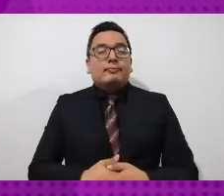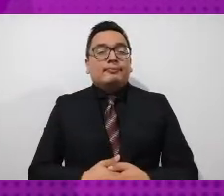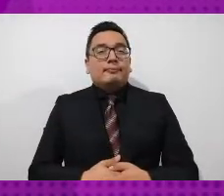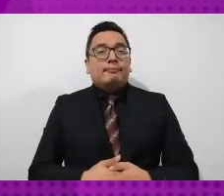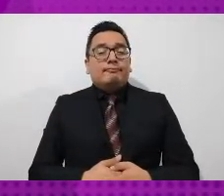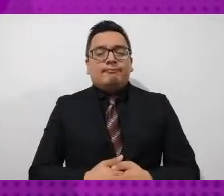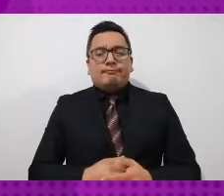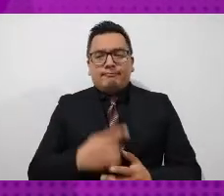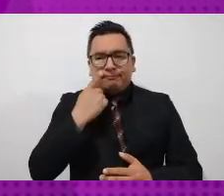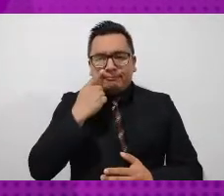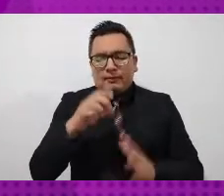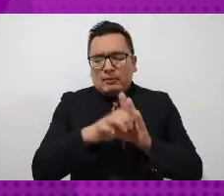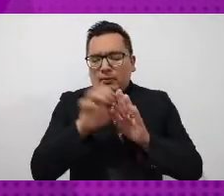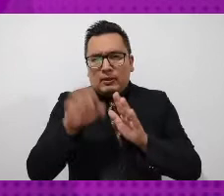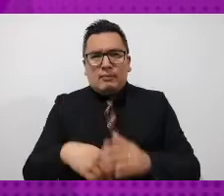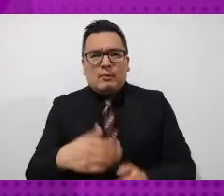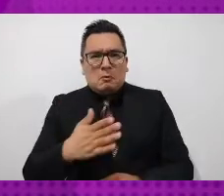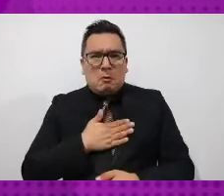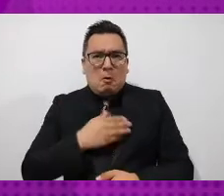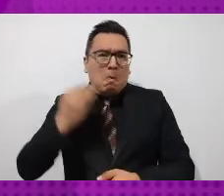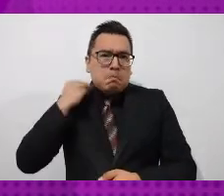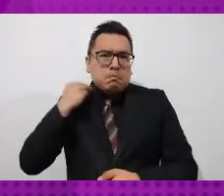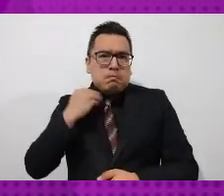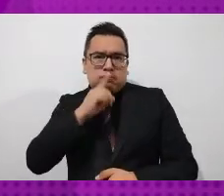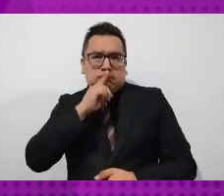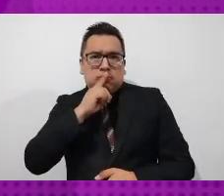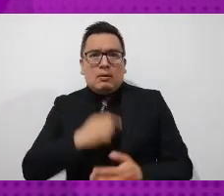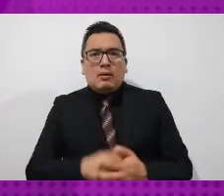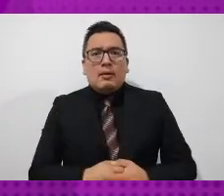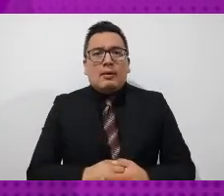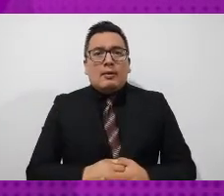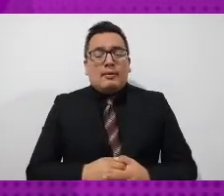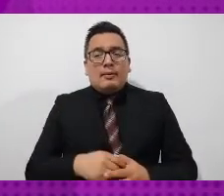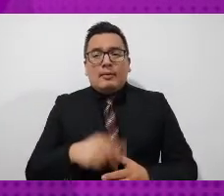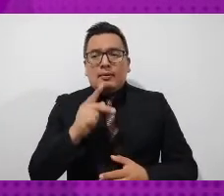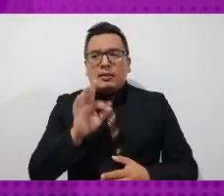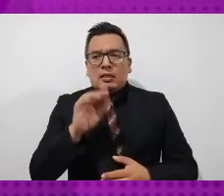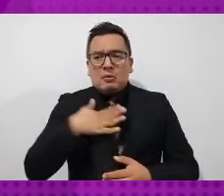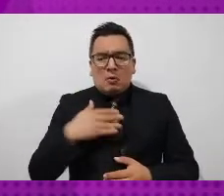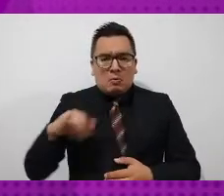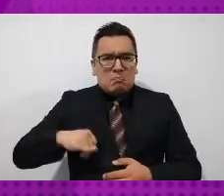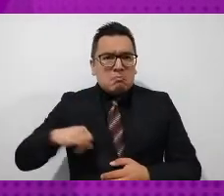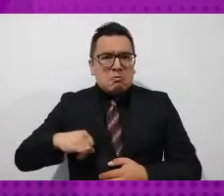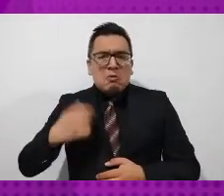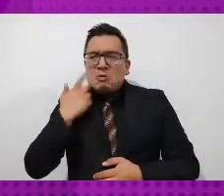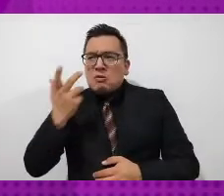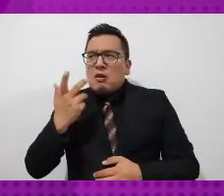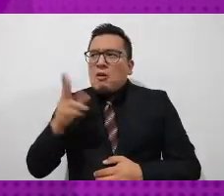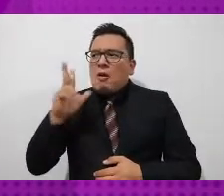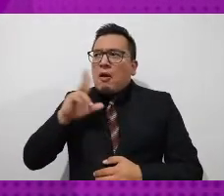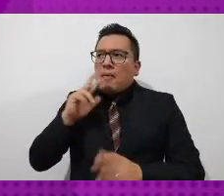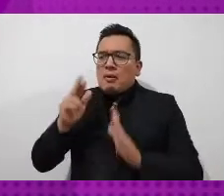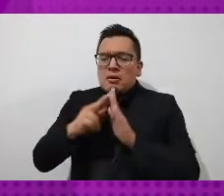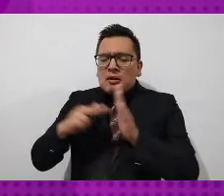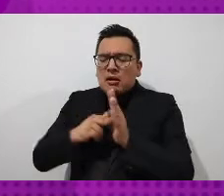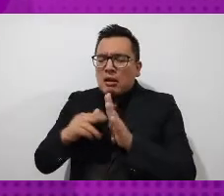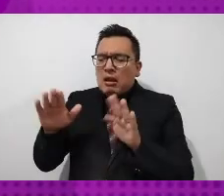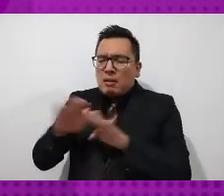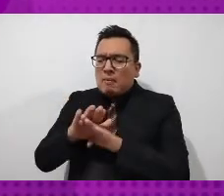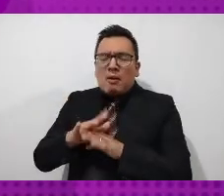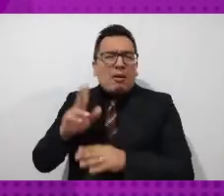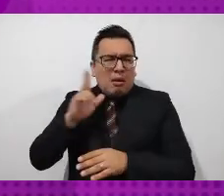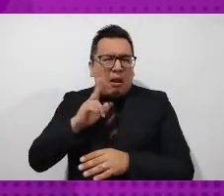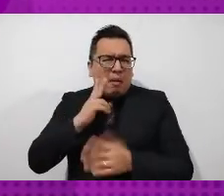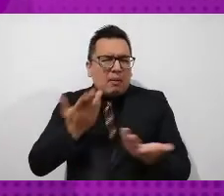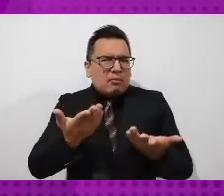Claro que sí. Por ejemplo, yo no soy abogada, yo no soy abogado, consejero, y me interesaría hacer algún cambio. ¿Qué tipo o qué ejemplo le pudiéramos dar a